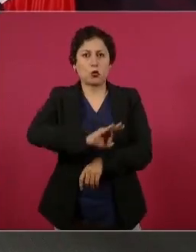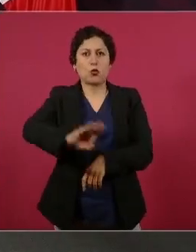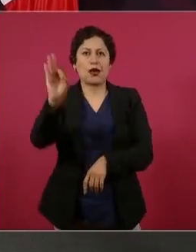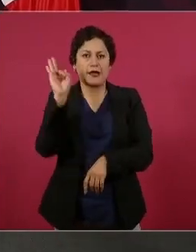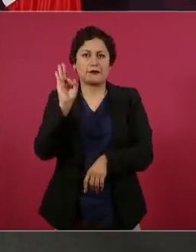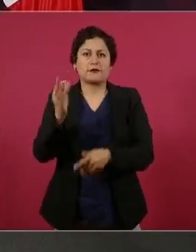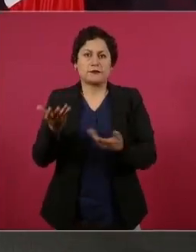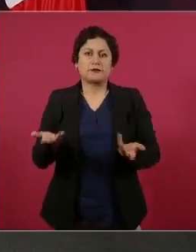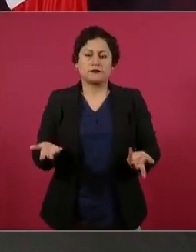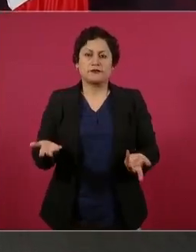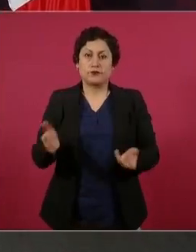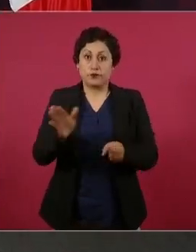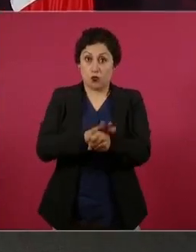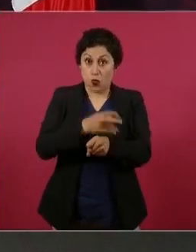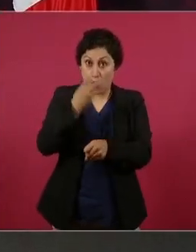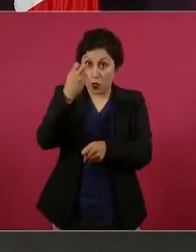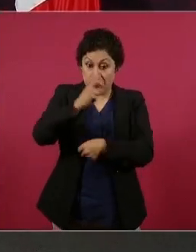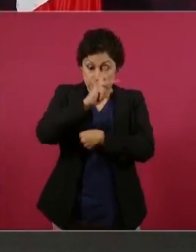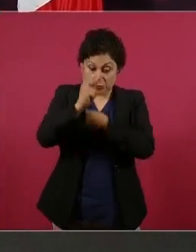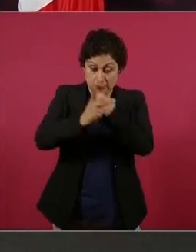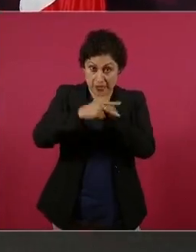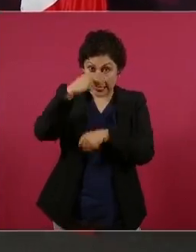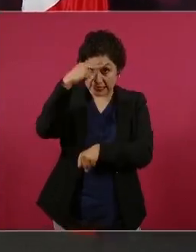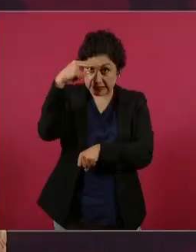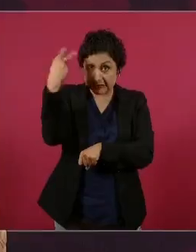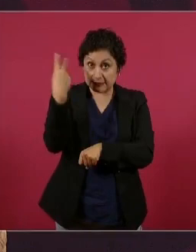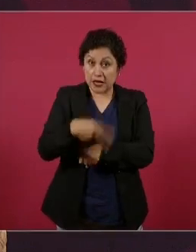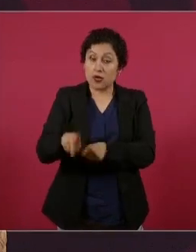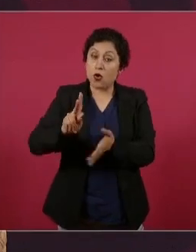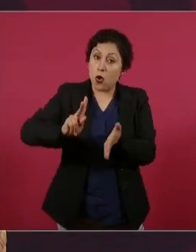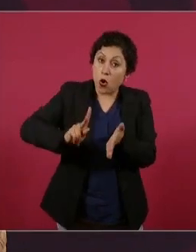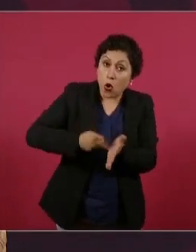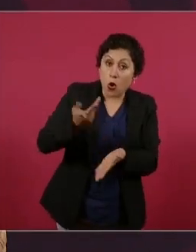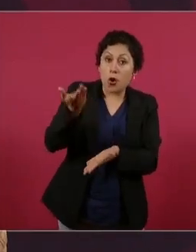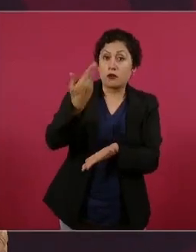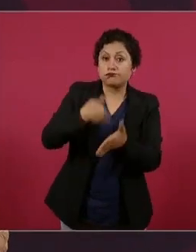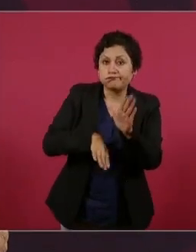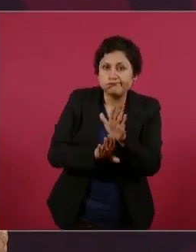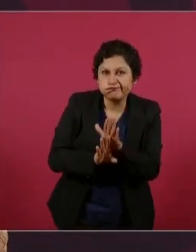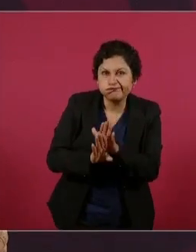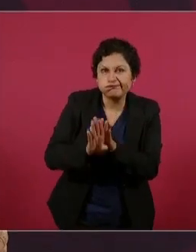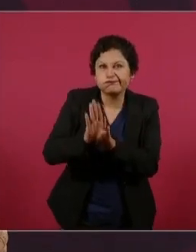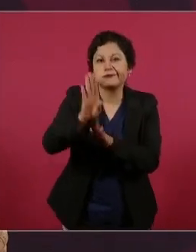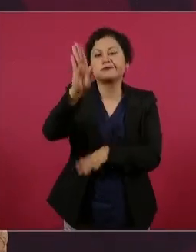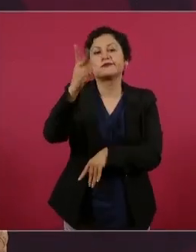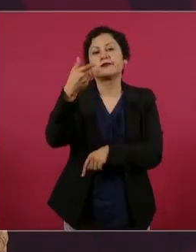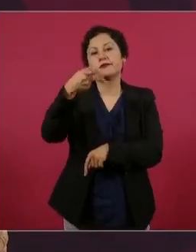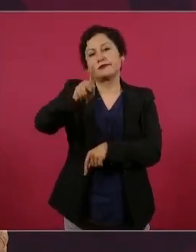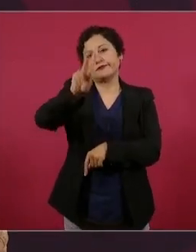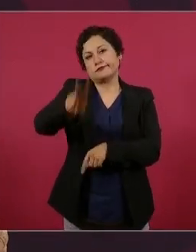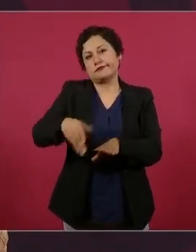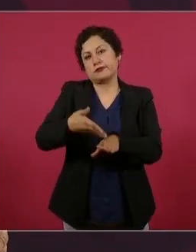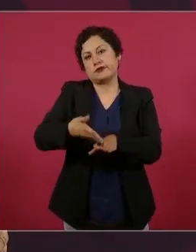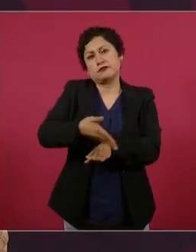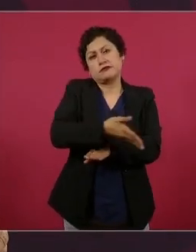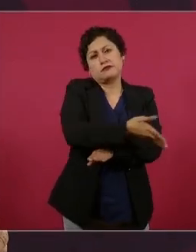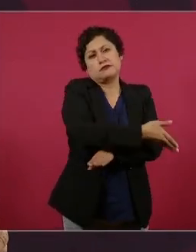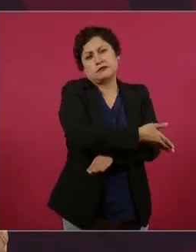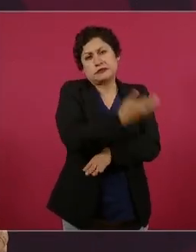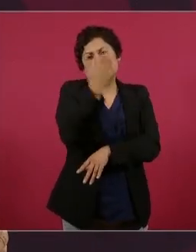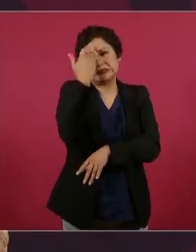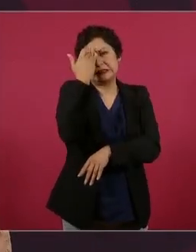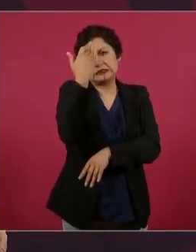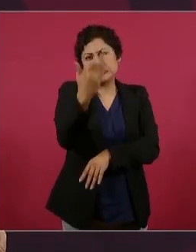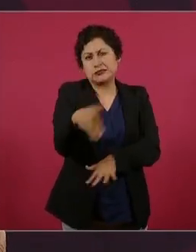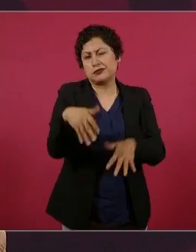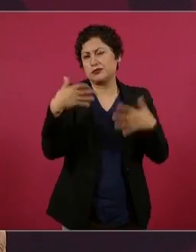está resurgiendo México, ¿no? Pero fue mucho, mucho, mucho, todo, o